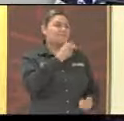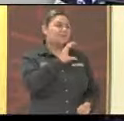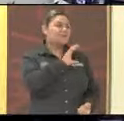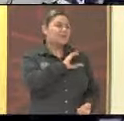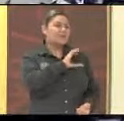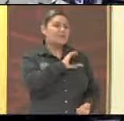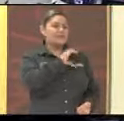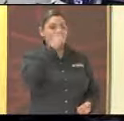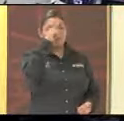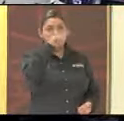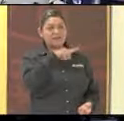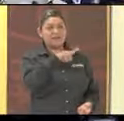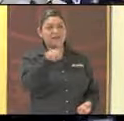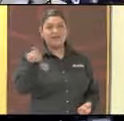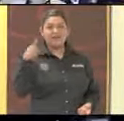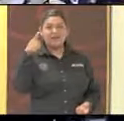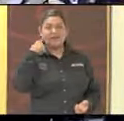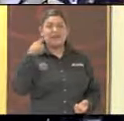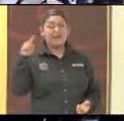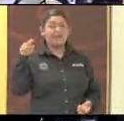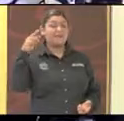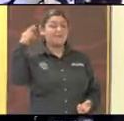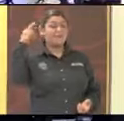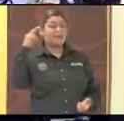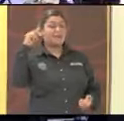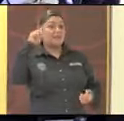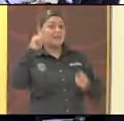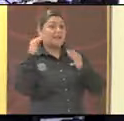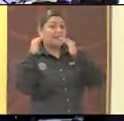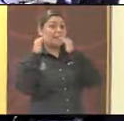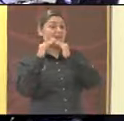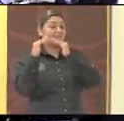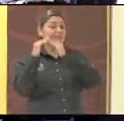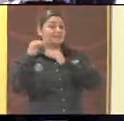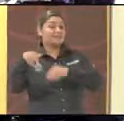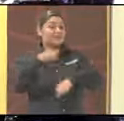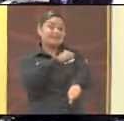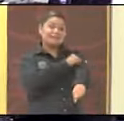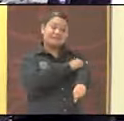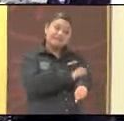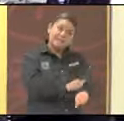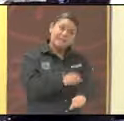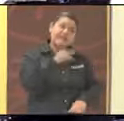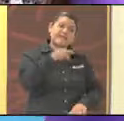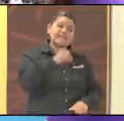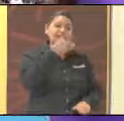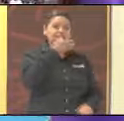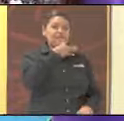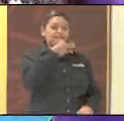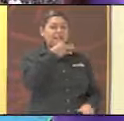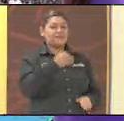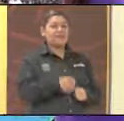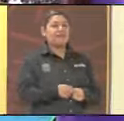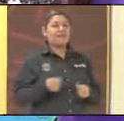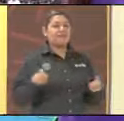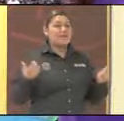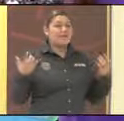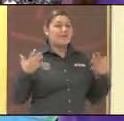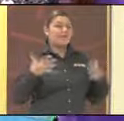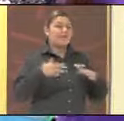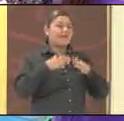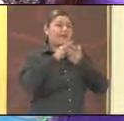todas ellas. Son las reinas de cada hogar en Altamira, y pues así las festejamos. Entre